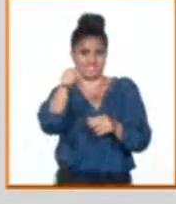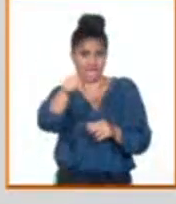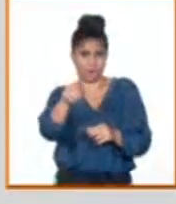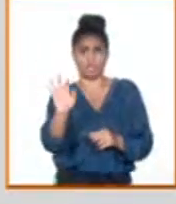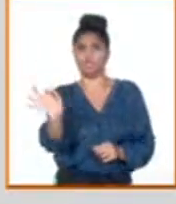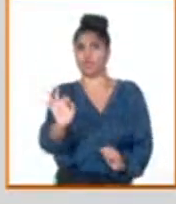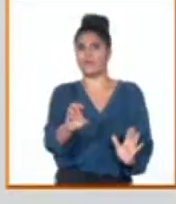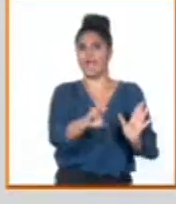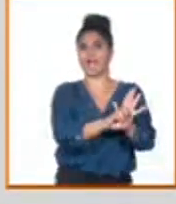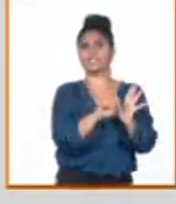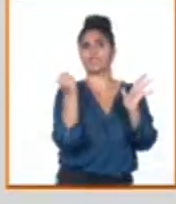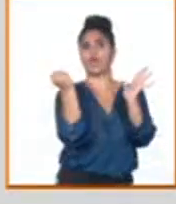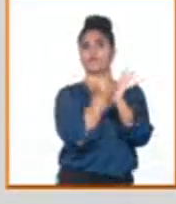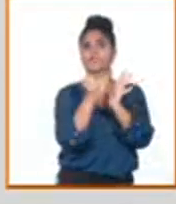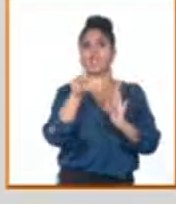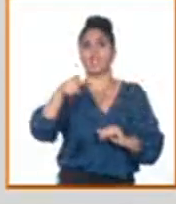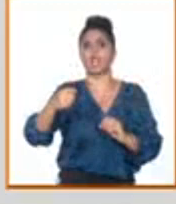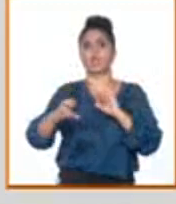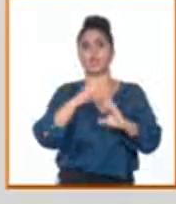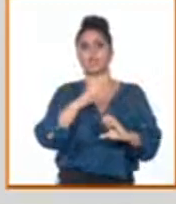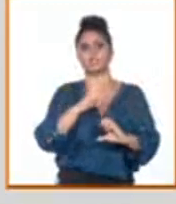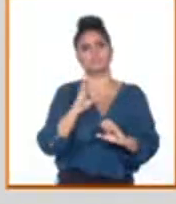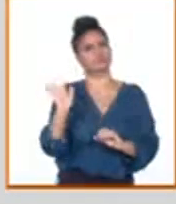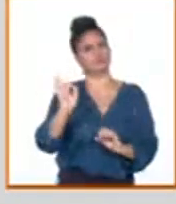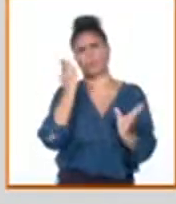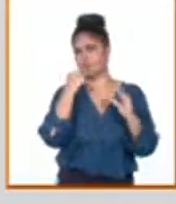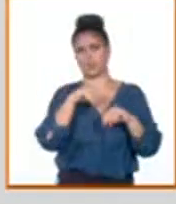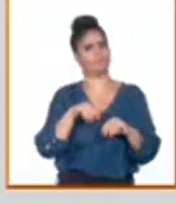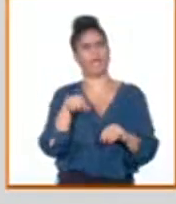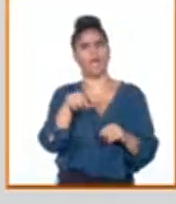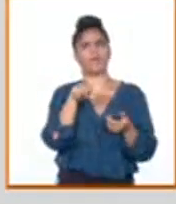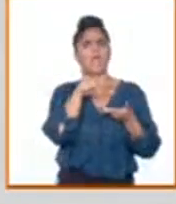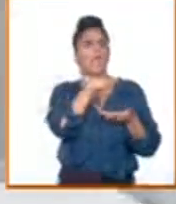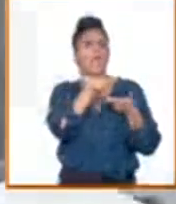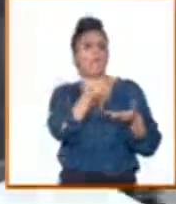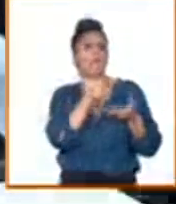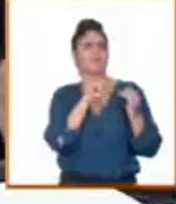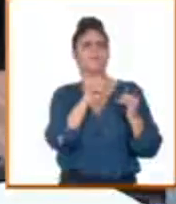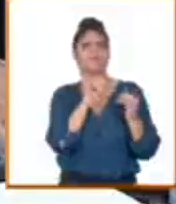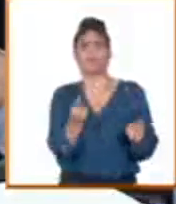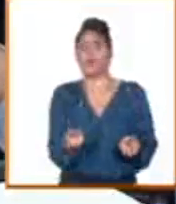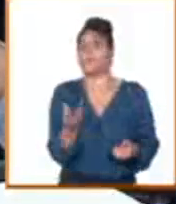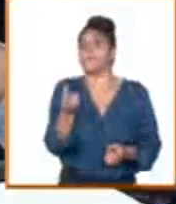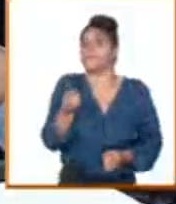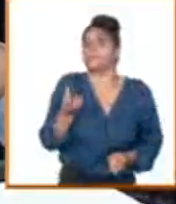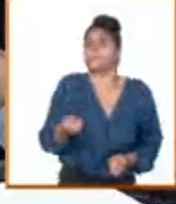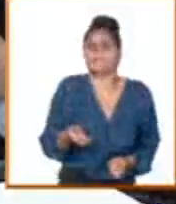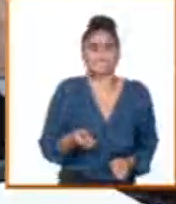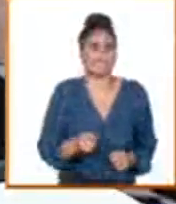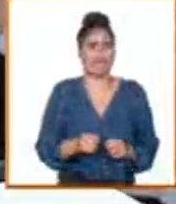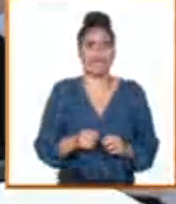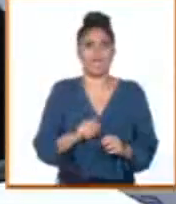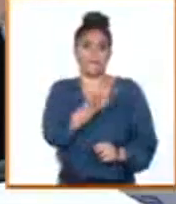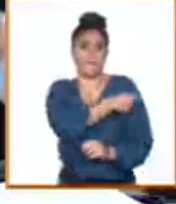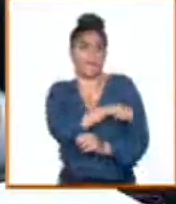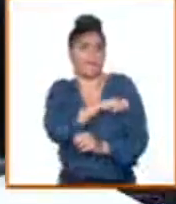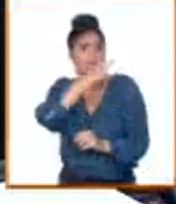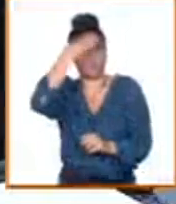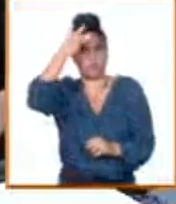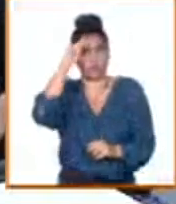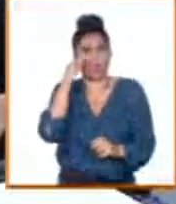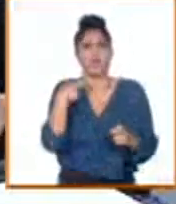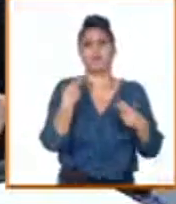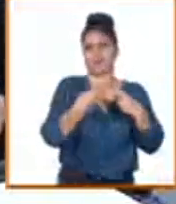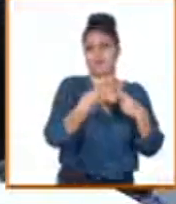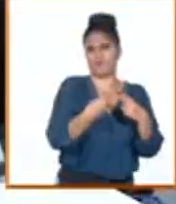la ley de comunicación. Lo que estamos viviendo es ya una campaña de noticias falsas para engañar al pueblo cubano sobre el alcance